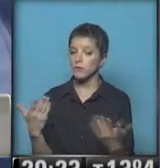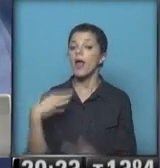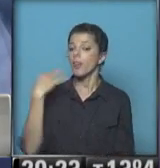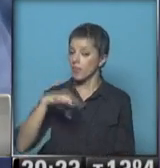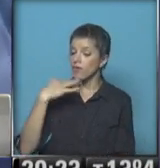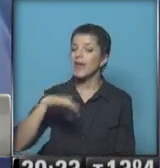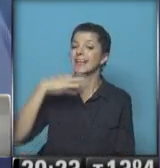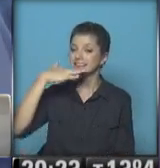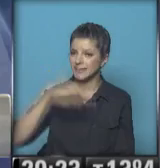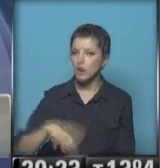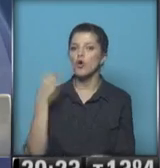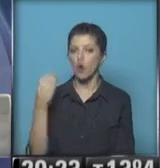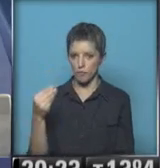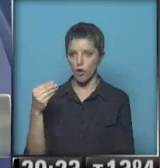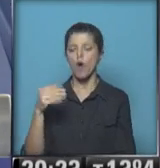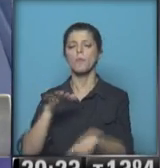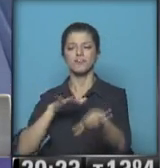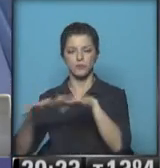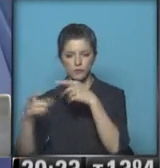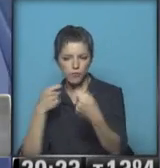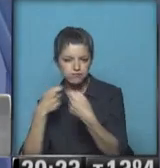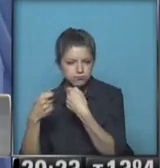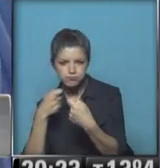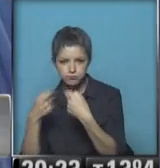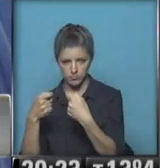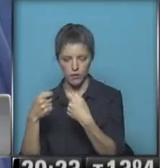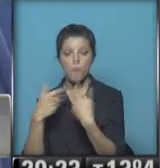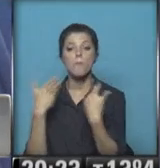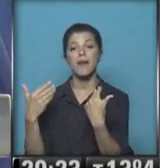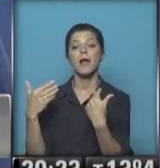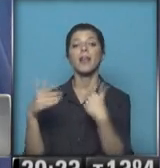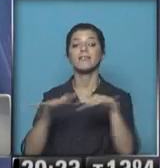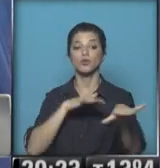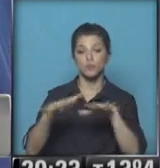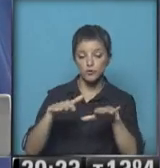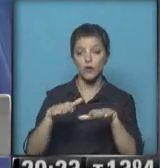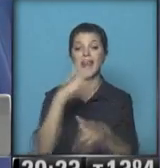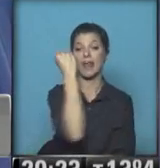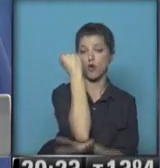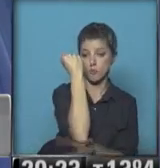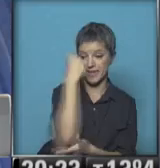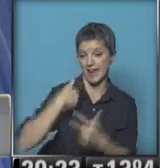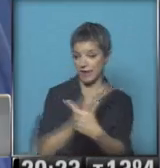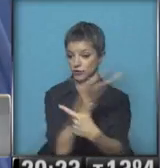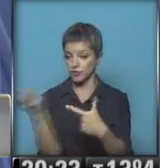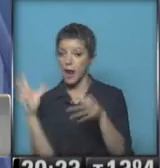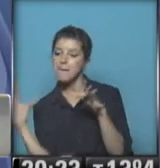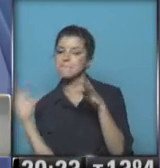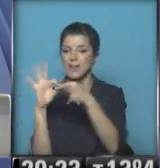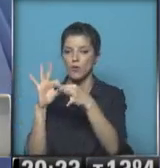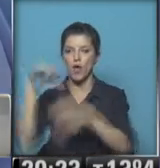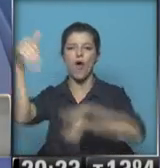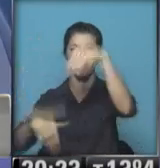exclusivamente por movimientos especulativos para condicionarlos también todos económico y sociales vinculados con las